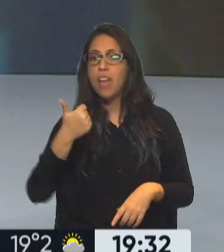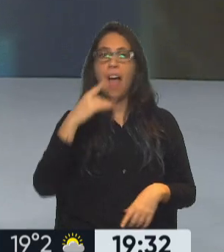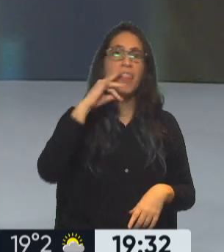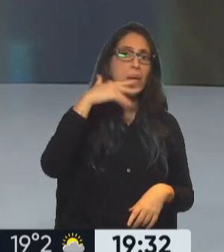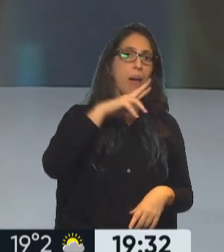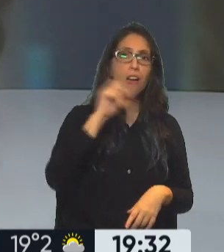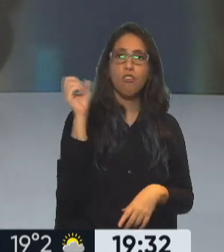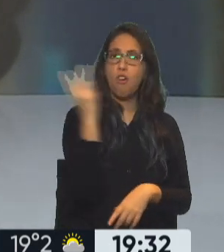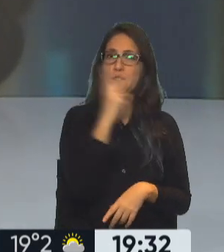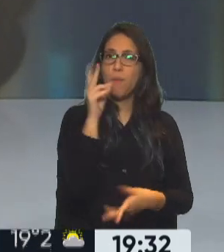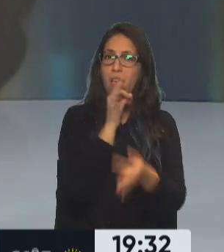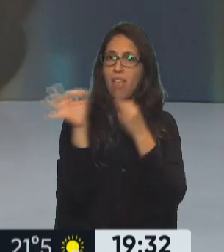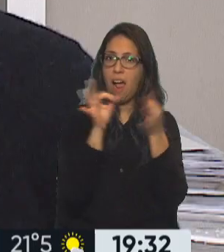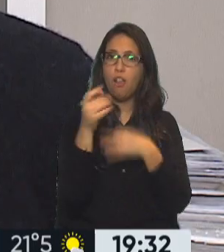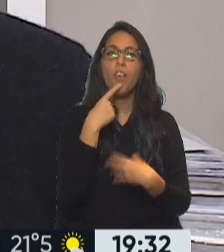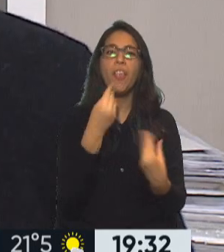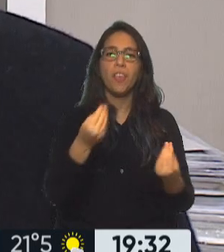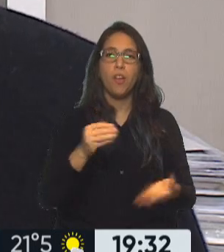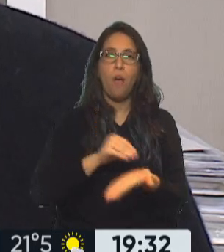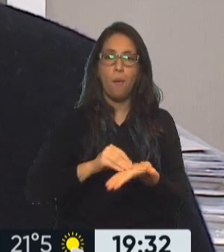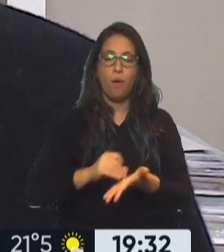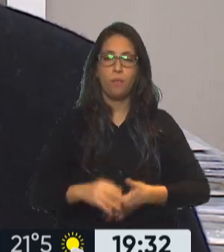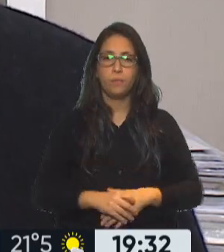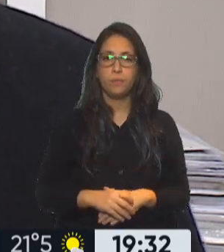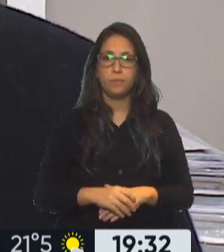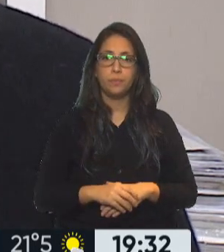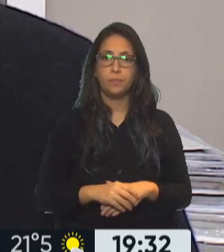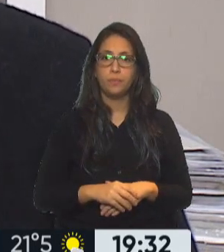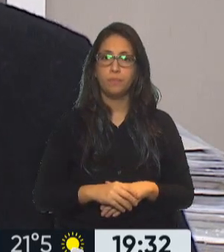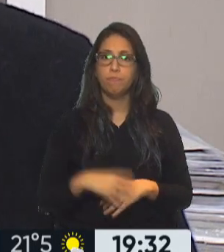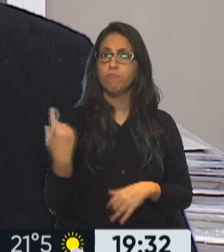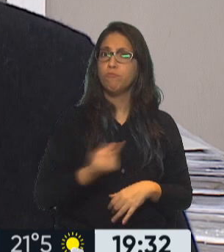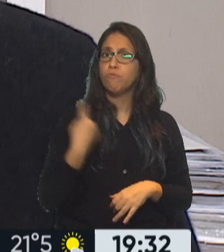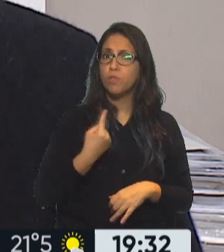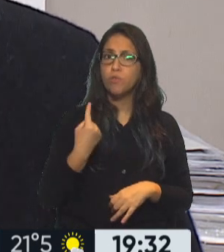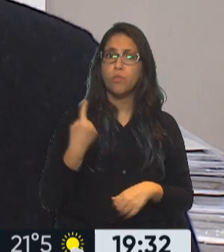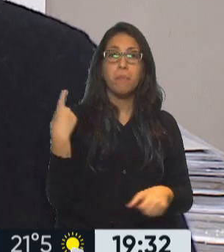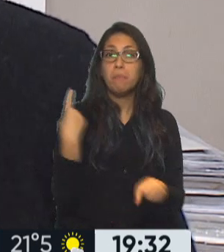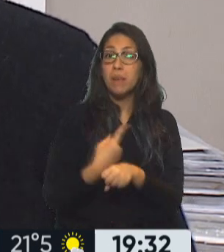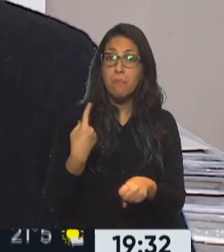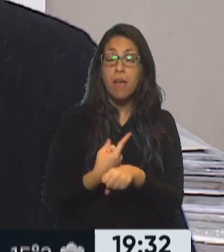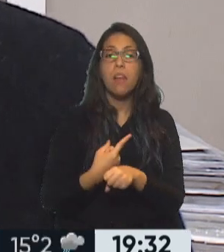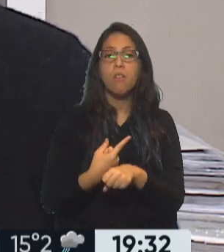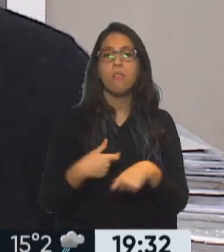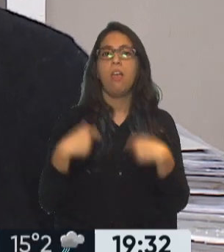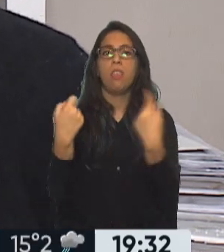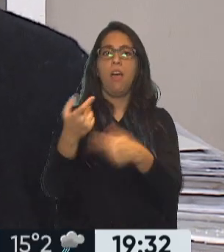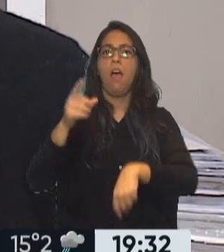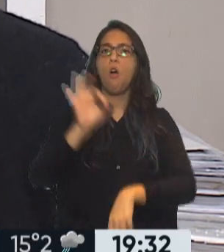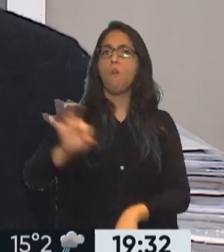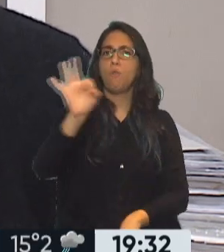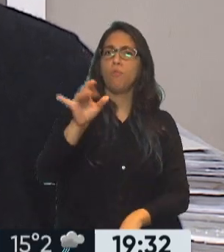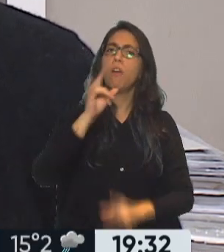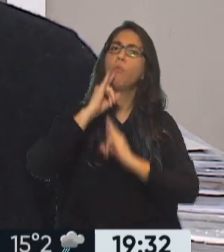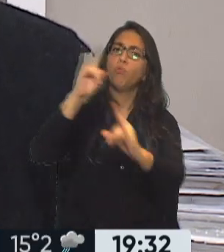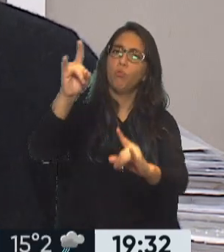y entre otras cosas dice a ver en principio lo que vamos a hacer es darles la oportunidad de rectificar todo lo